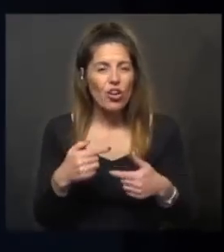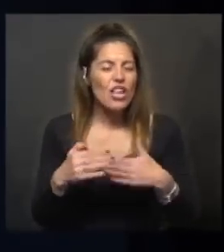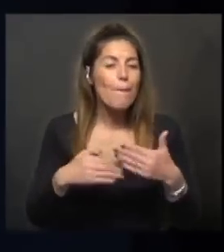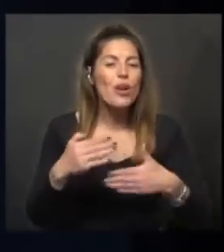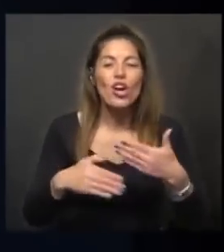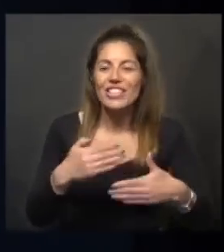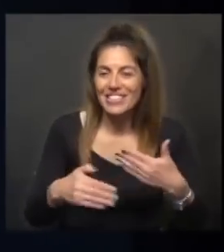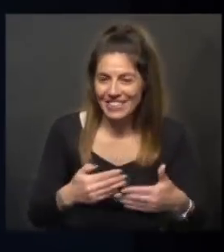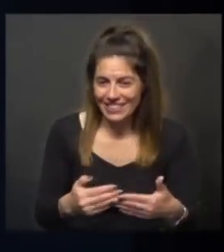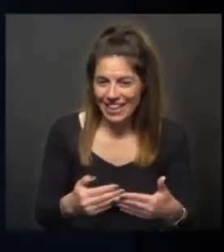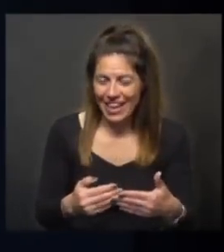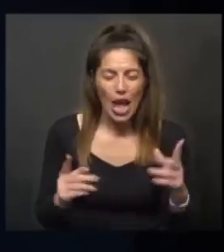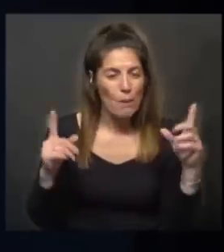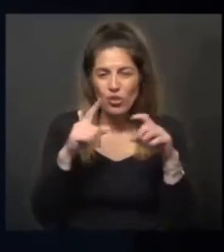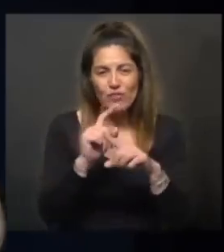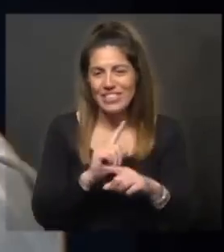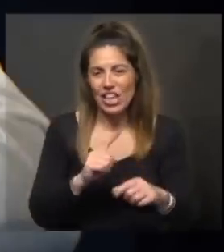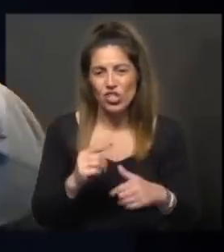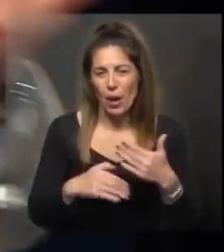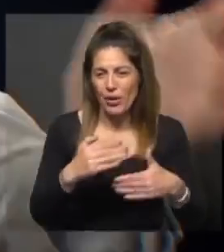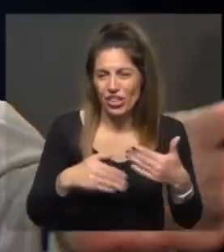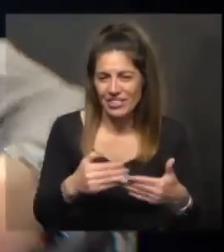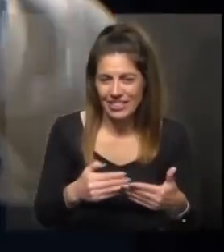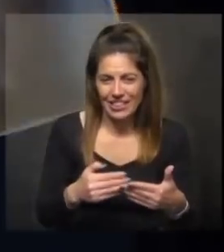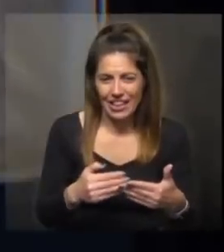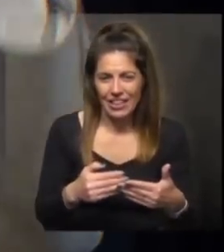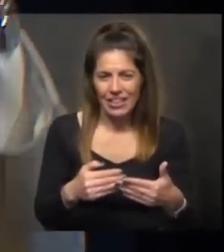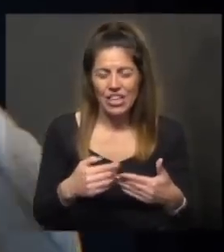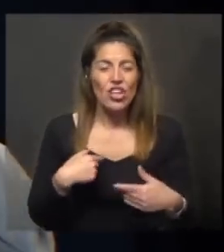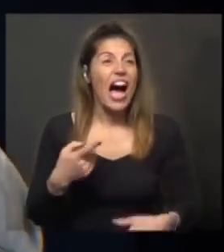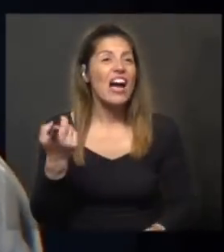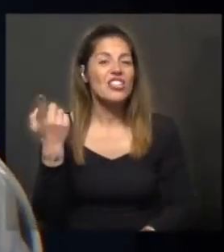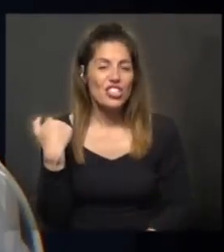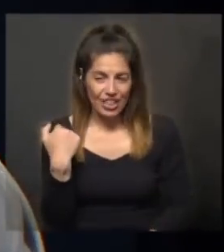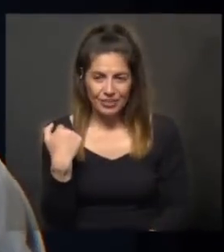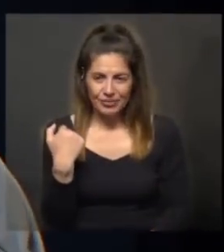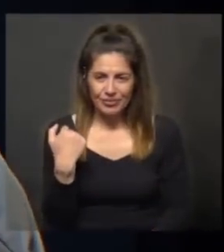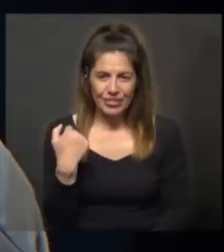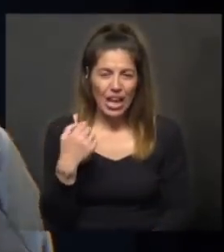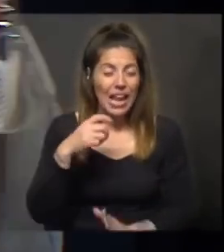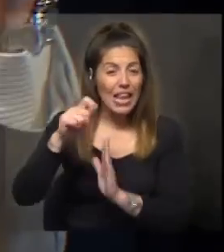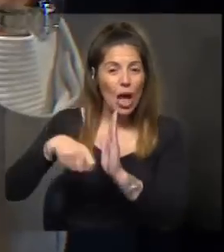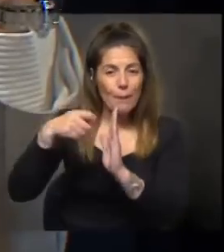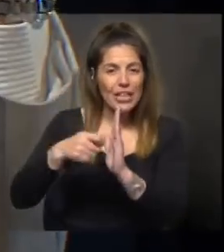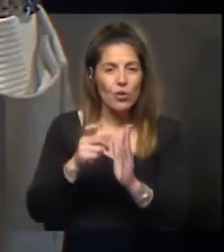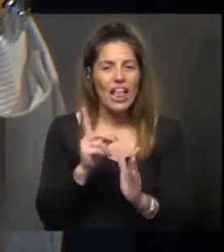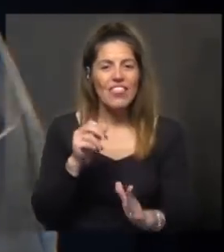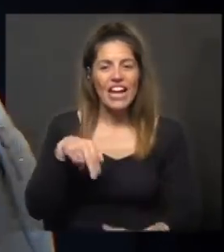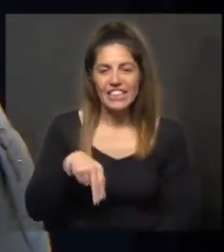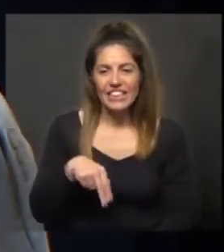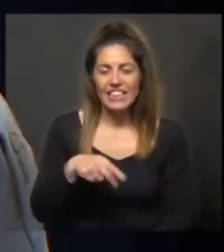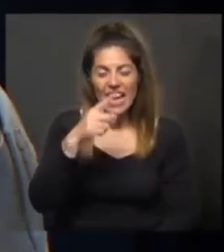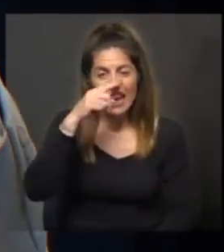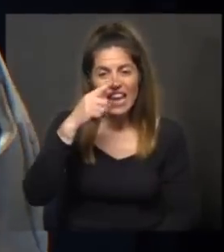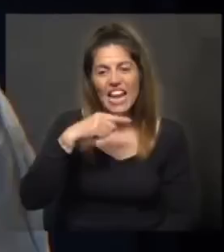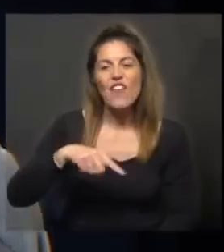no Que es muy difícil que no sea me pasó encontré ayer en la película de darín el elefante blanco